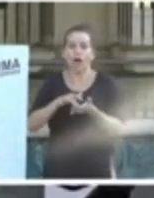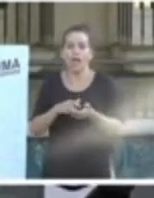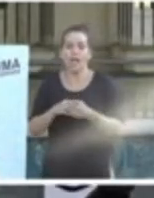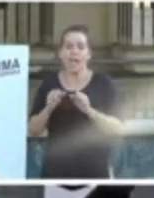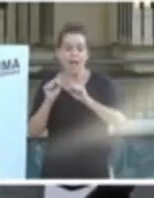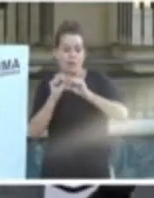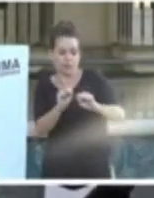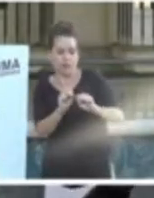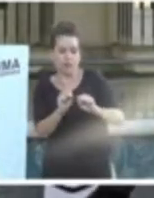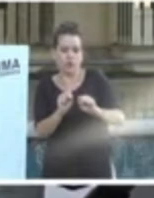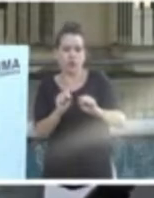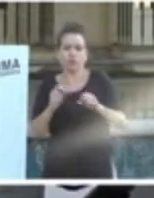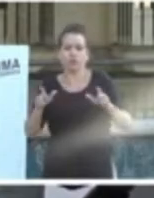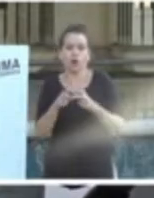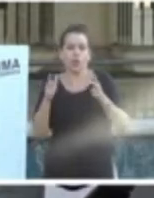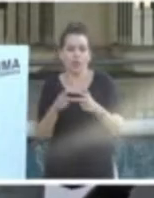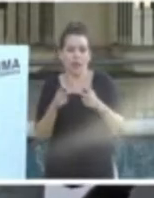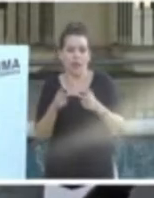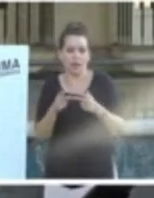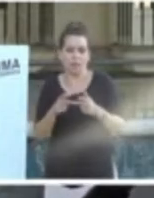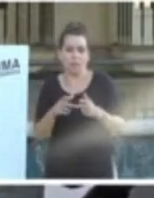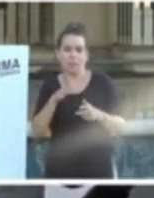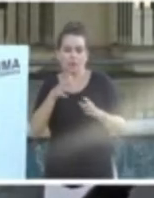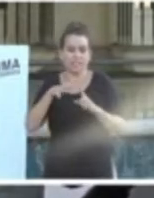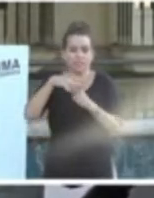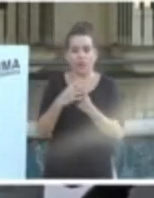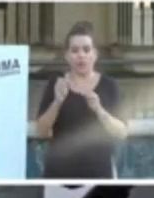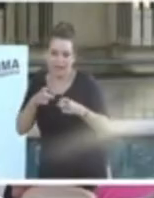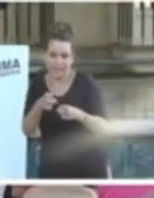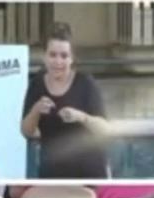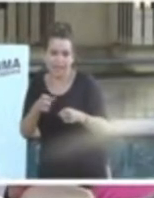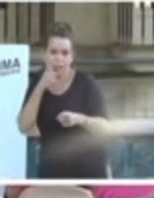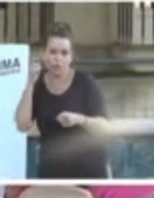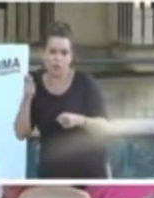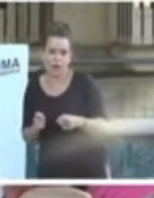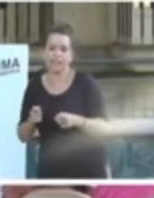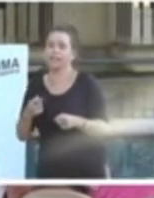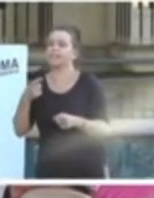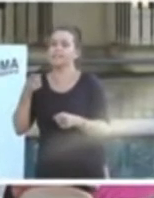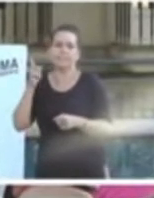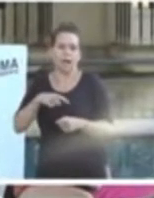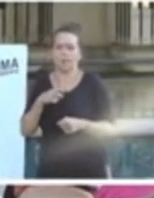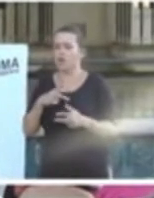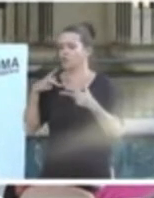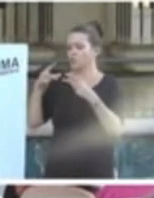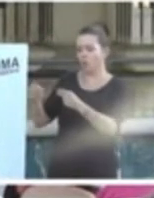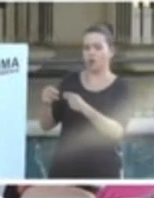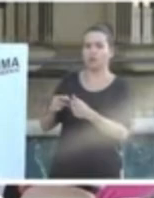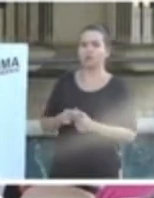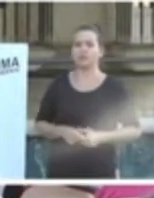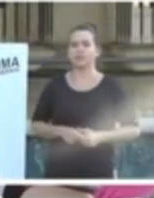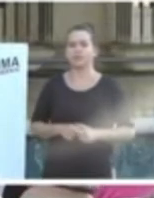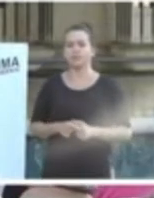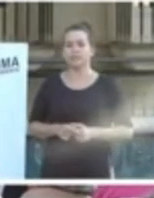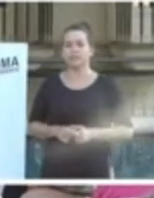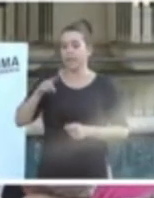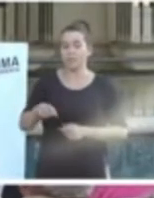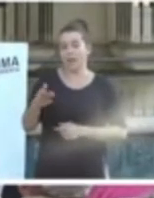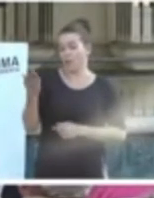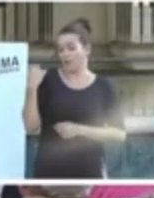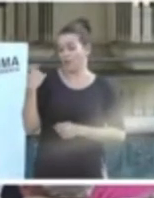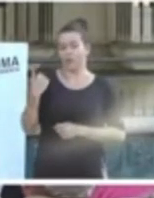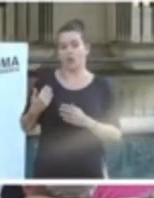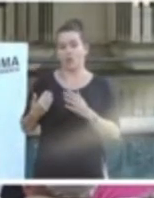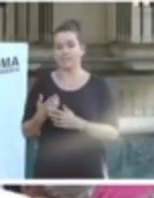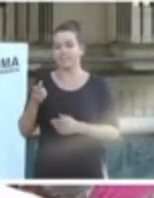del escudo social de ucrania han votado en contra también con el partido socialista en contra de la ley de los impuestos